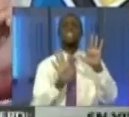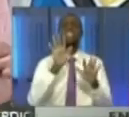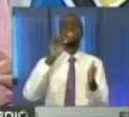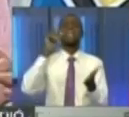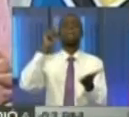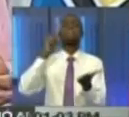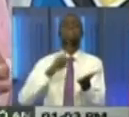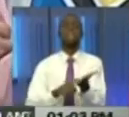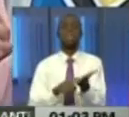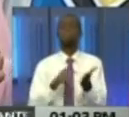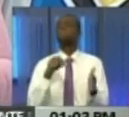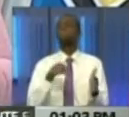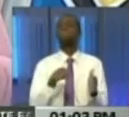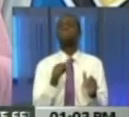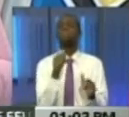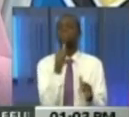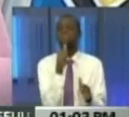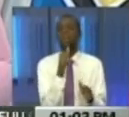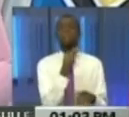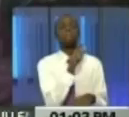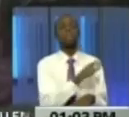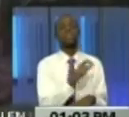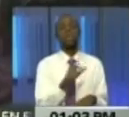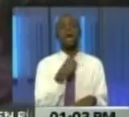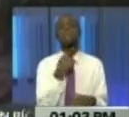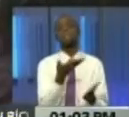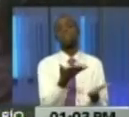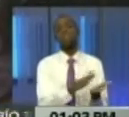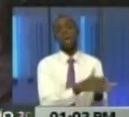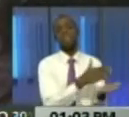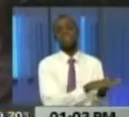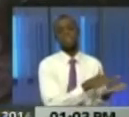15.863 correspondían a personas fallecidas.